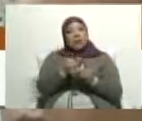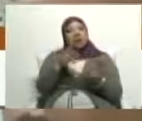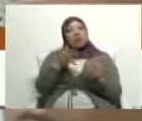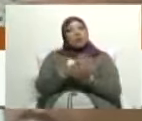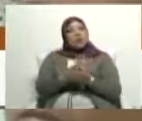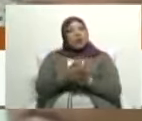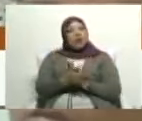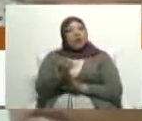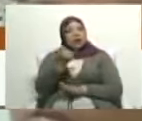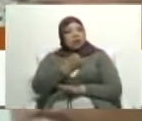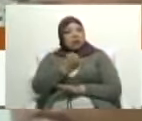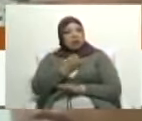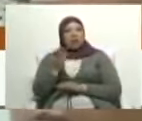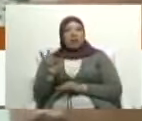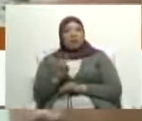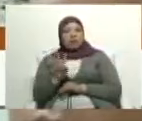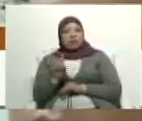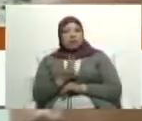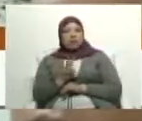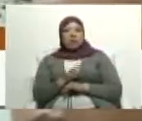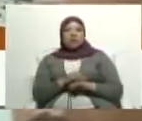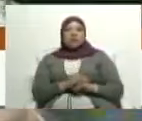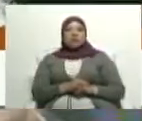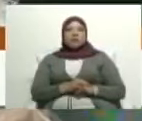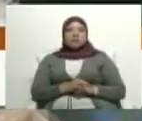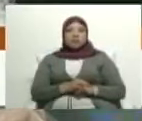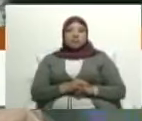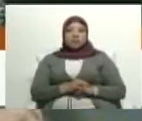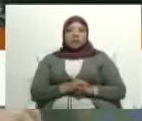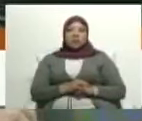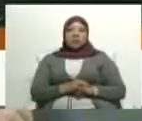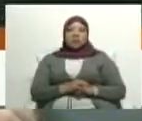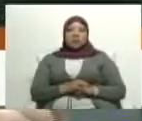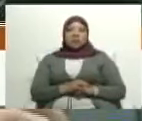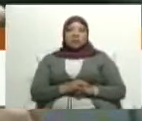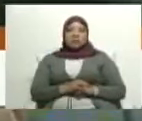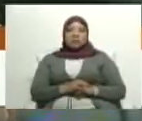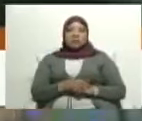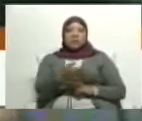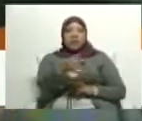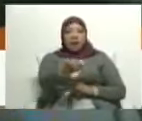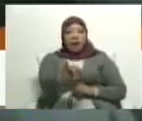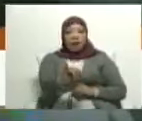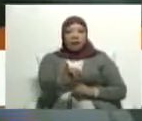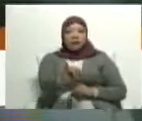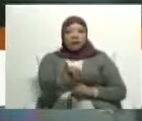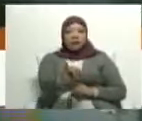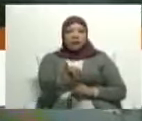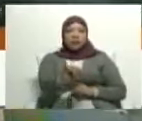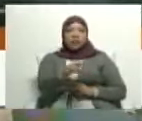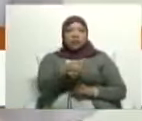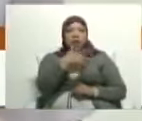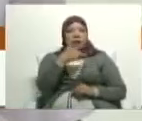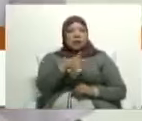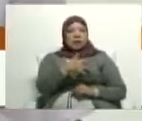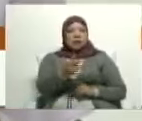la identidad venezolana, que define a los venezolanos. Y yo creo que hay esencia en